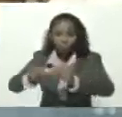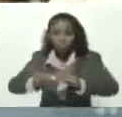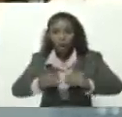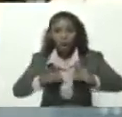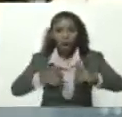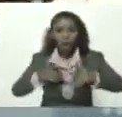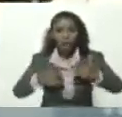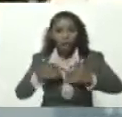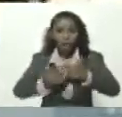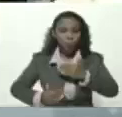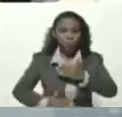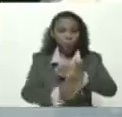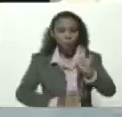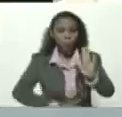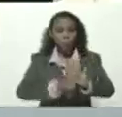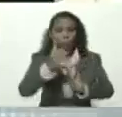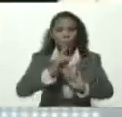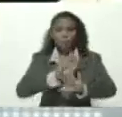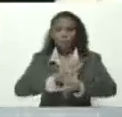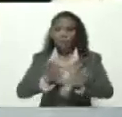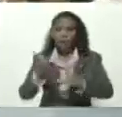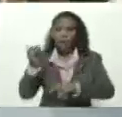actividad, ya están